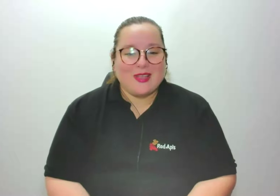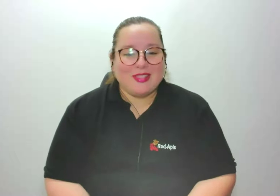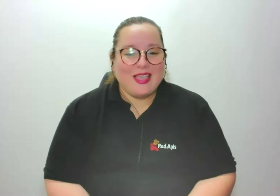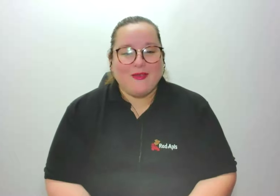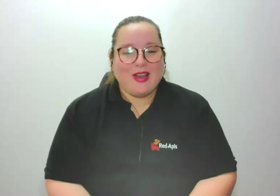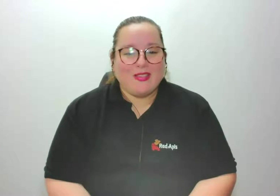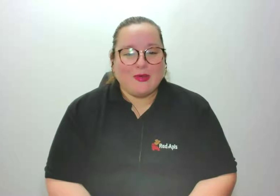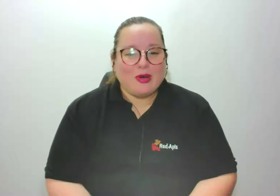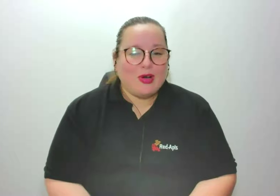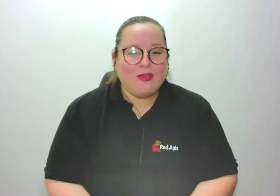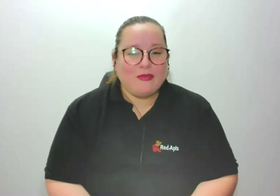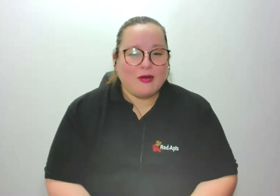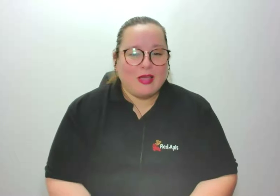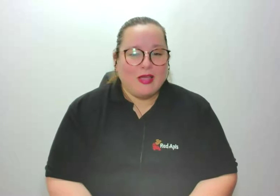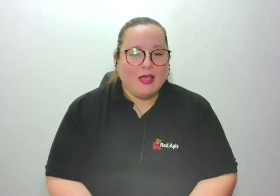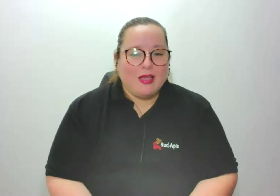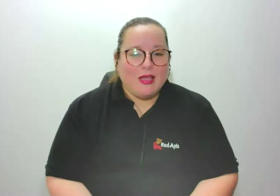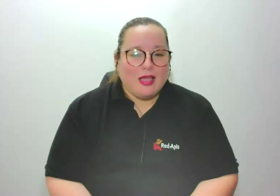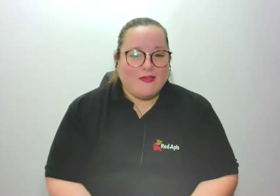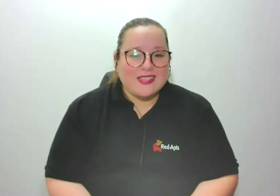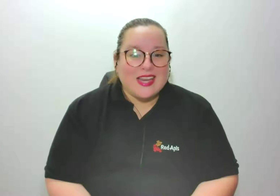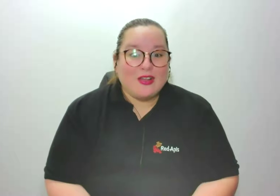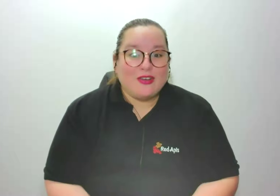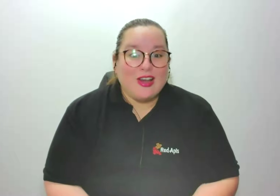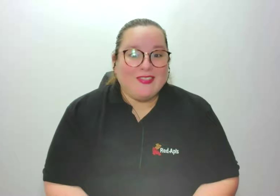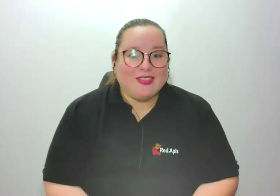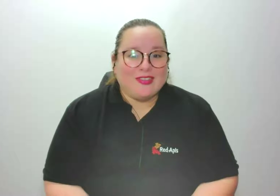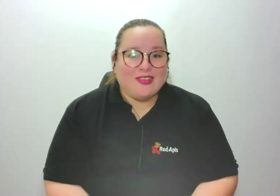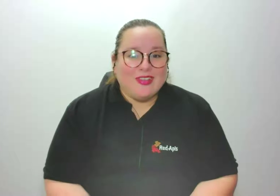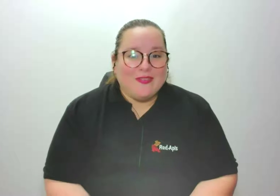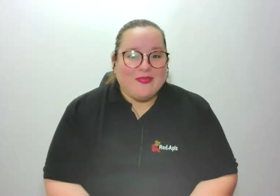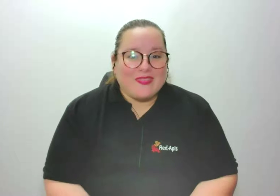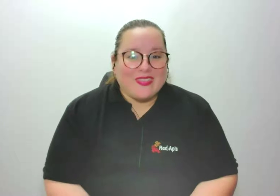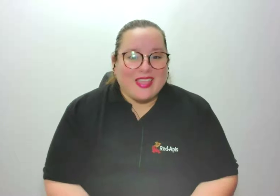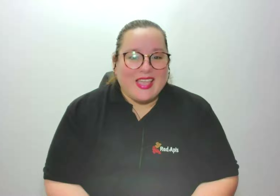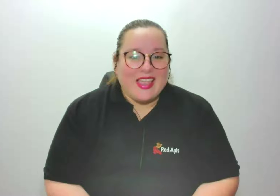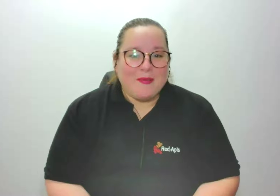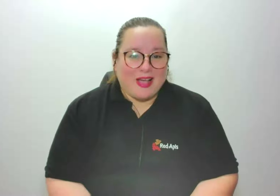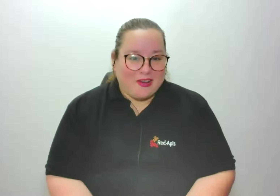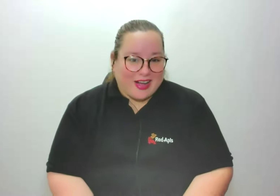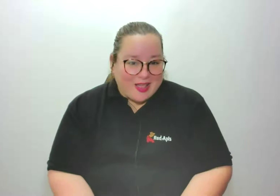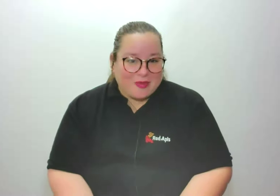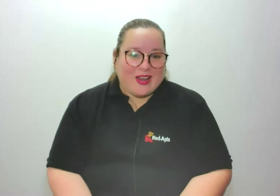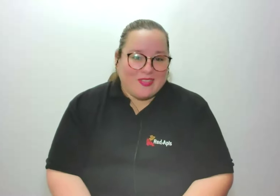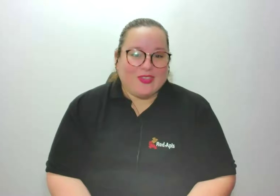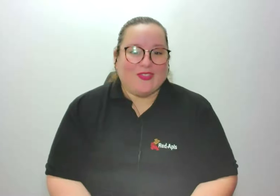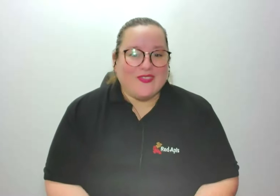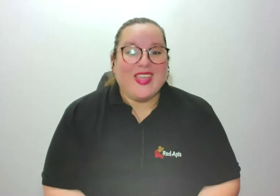está solamente ahí volando, pero no le doy forma, va a ser algo lento. El pájaro